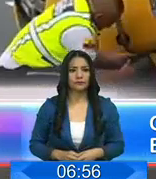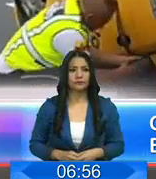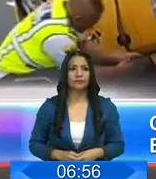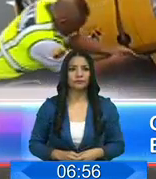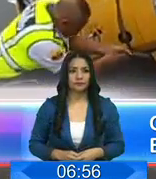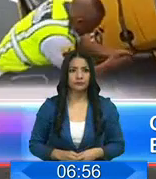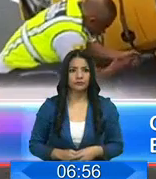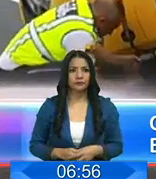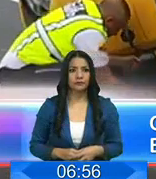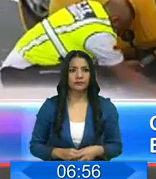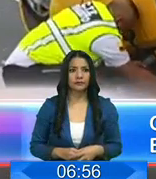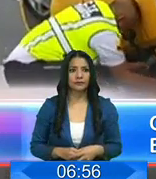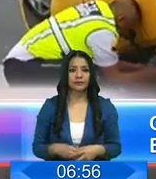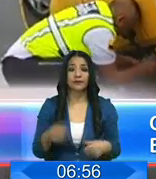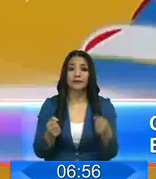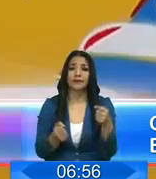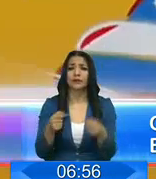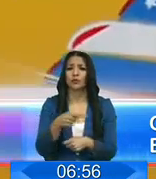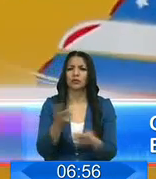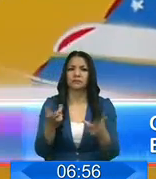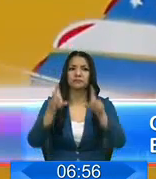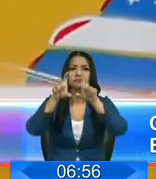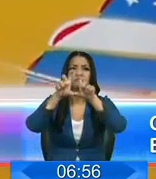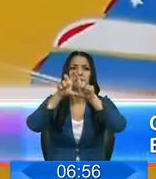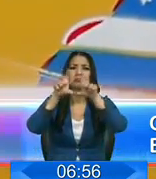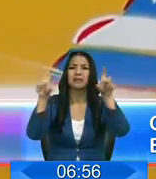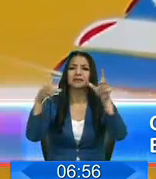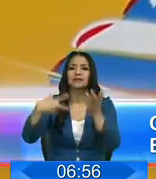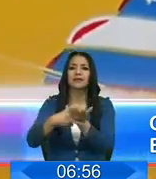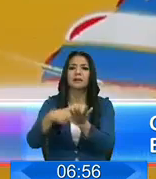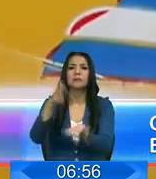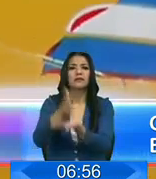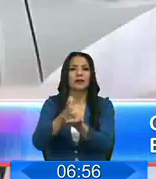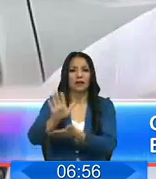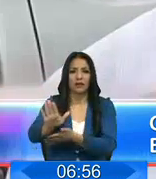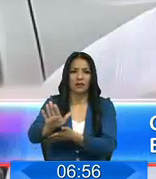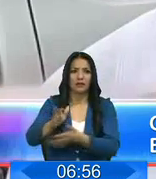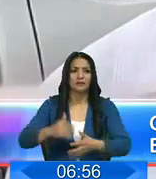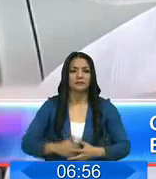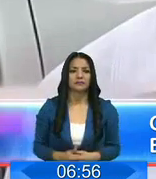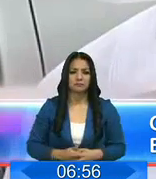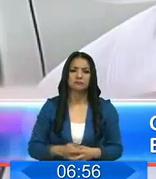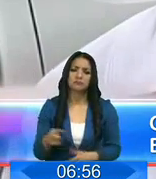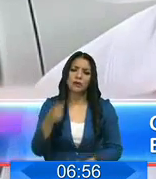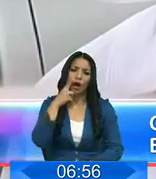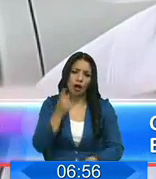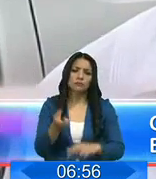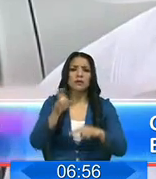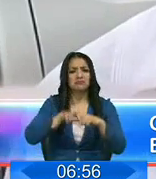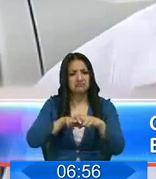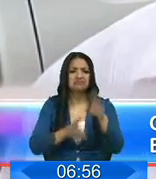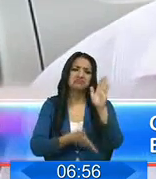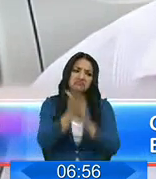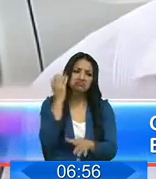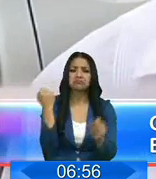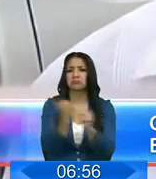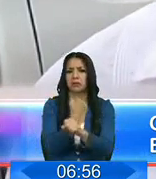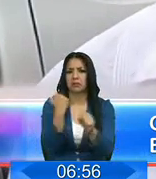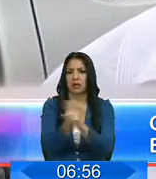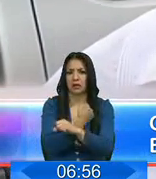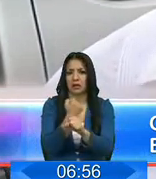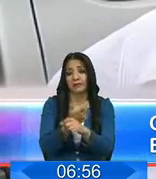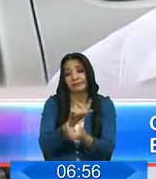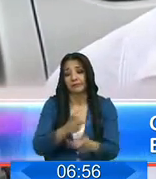El vehículo afectado pertenece a la cooperativa Terminal Terrestre. Él salió a trabajar, entonces, usted sabe la vida de un